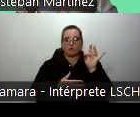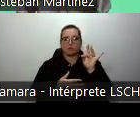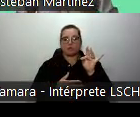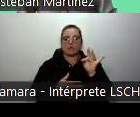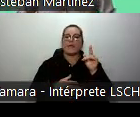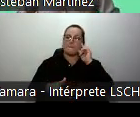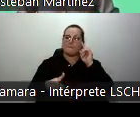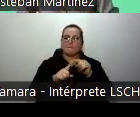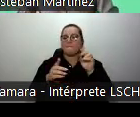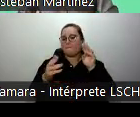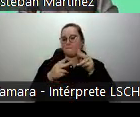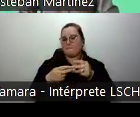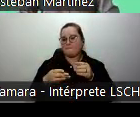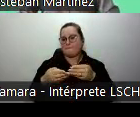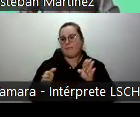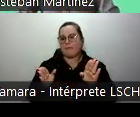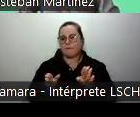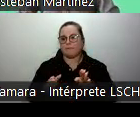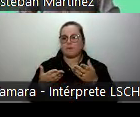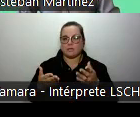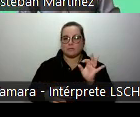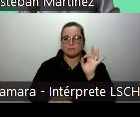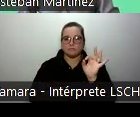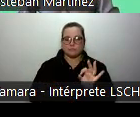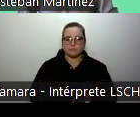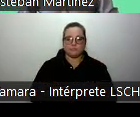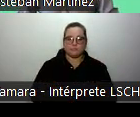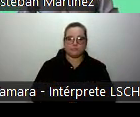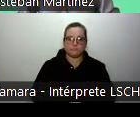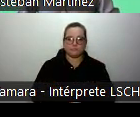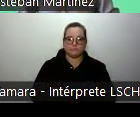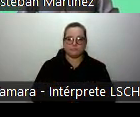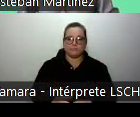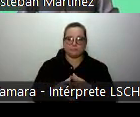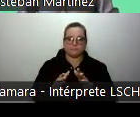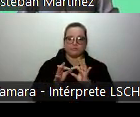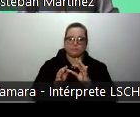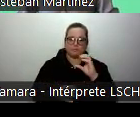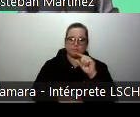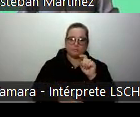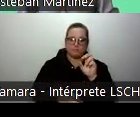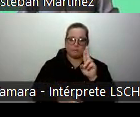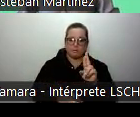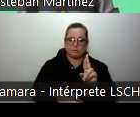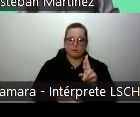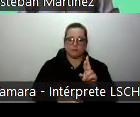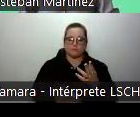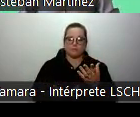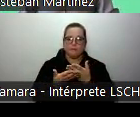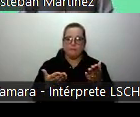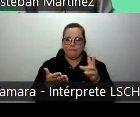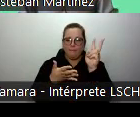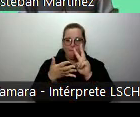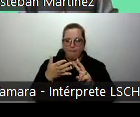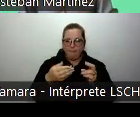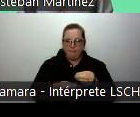metas Así que perfecto Así que muchas gracias Ah César también los invito a ir leyendo los